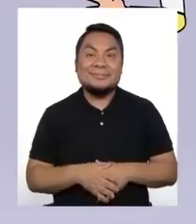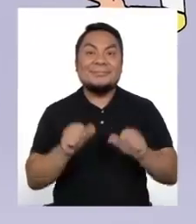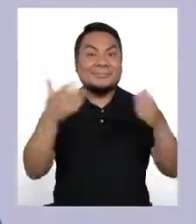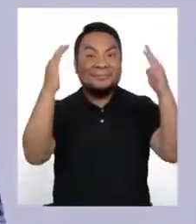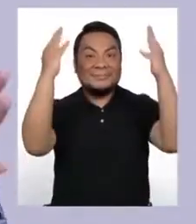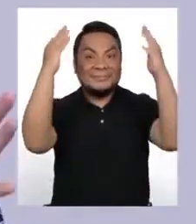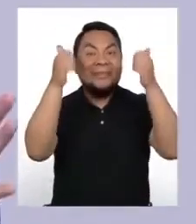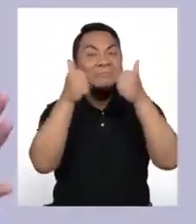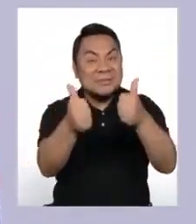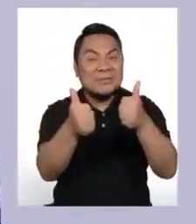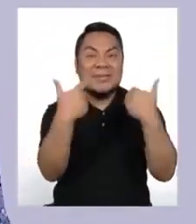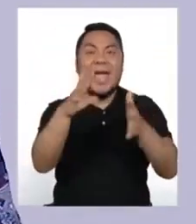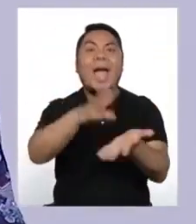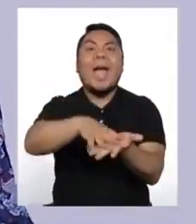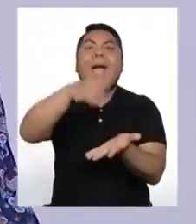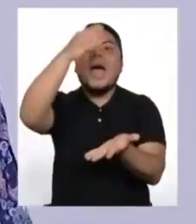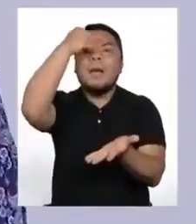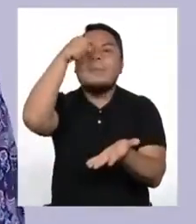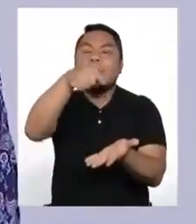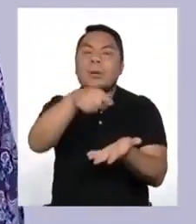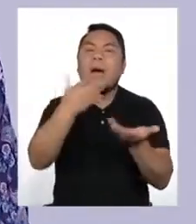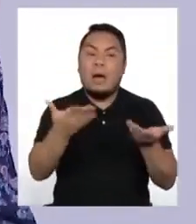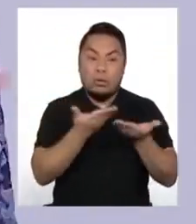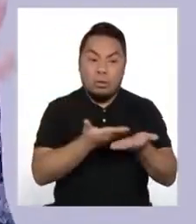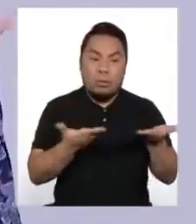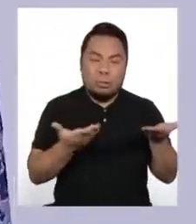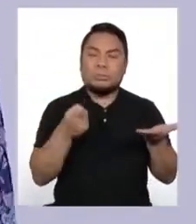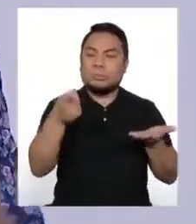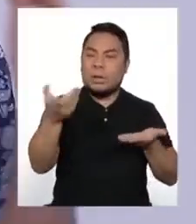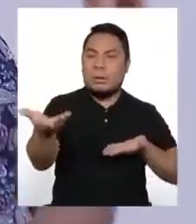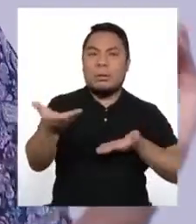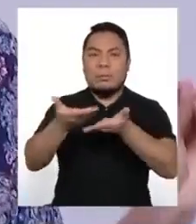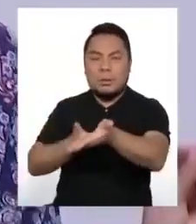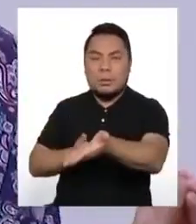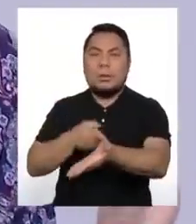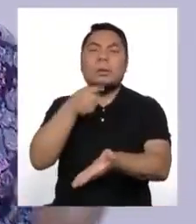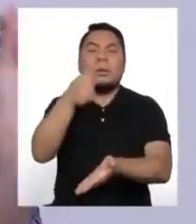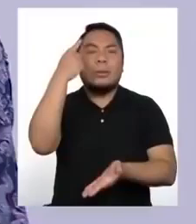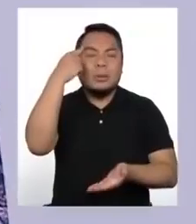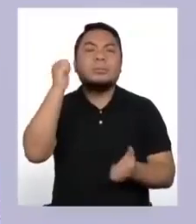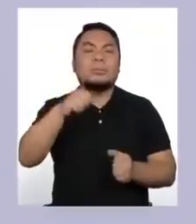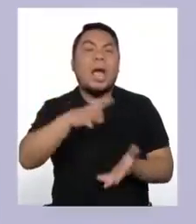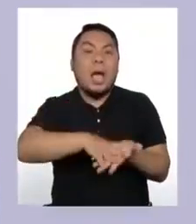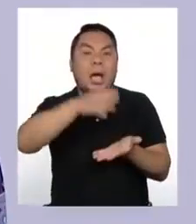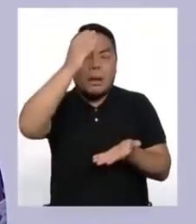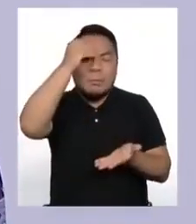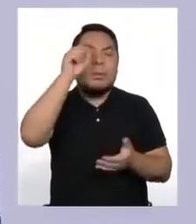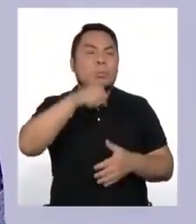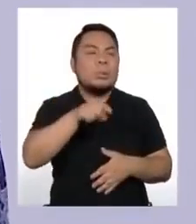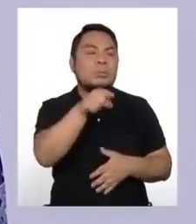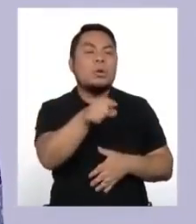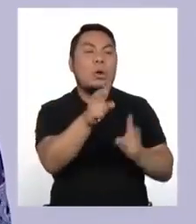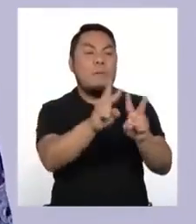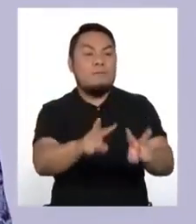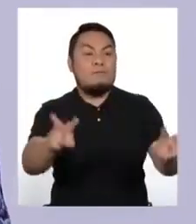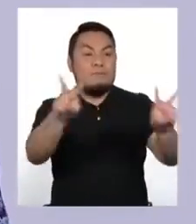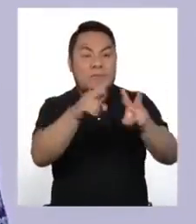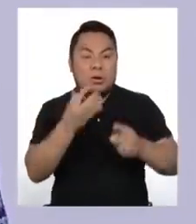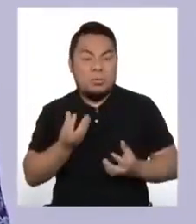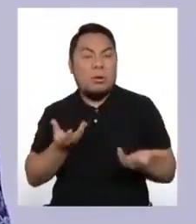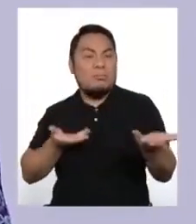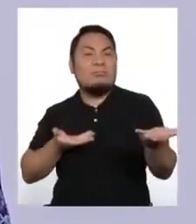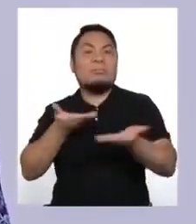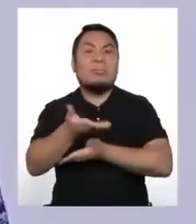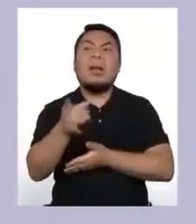¡Muy bien! Hemos aprendido a hacer canjes entre objetos, es decir, intercambiar o hacer trueques como los que se hacen en